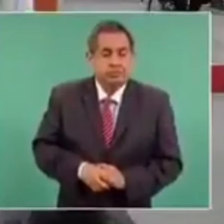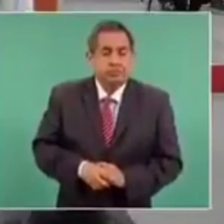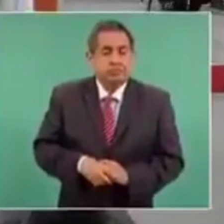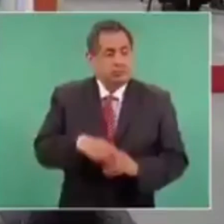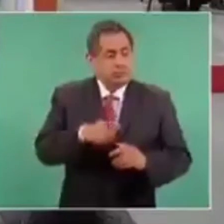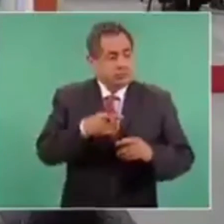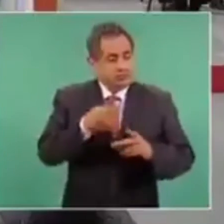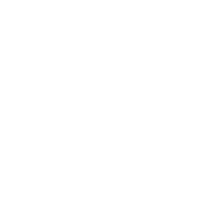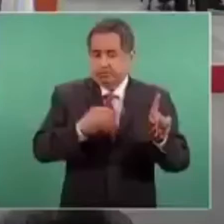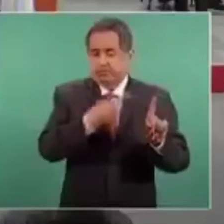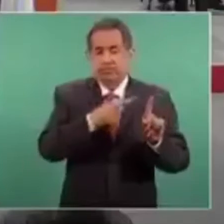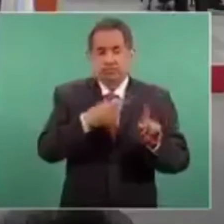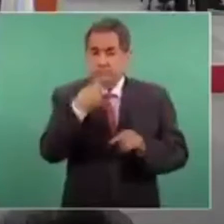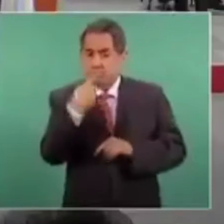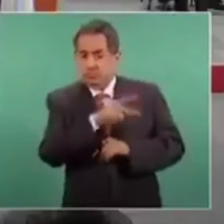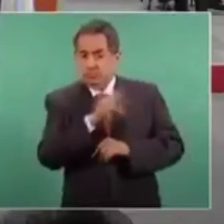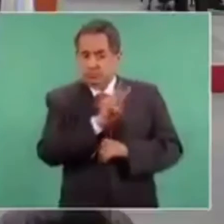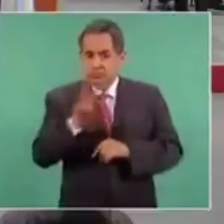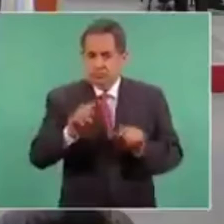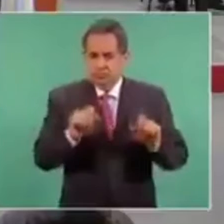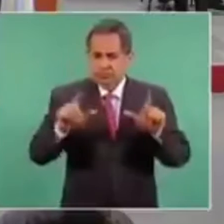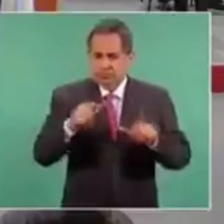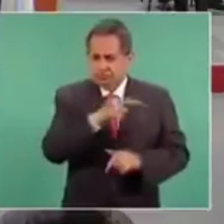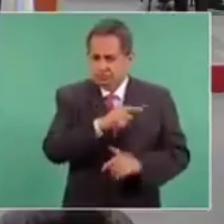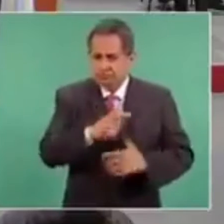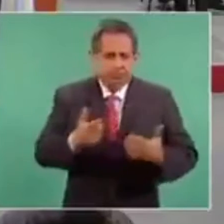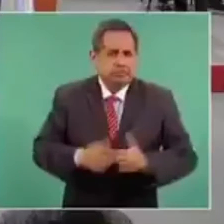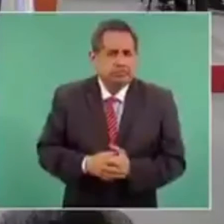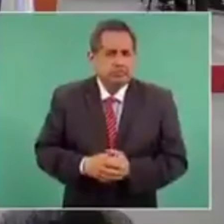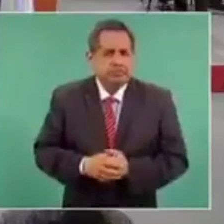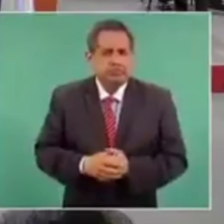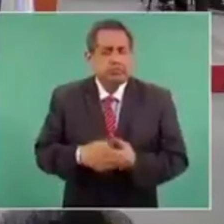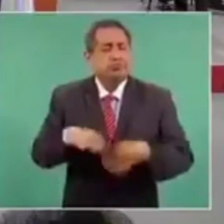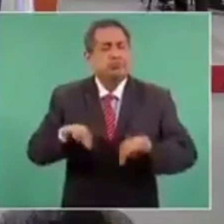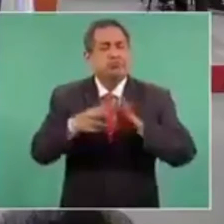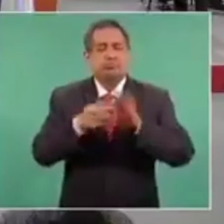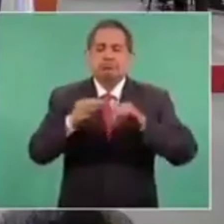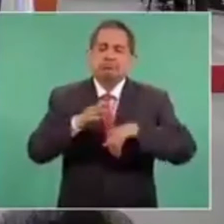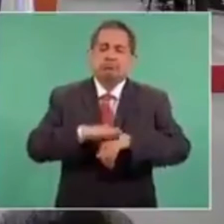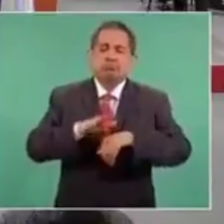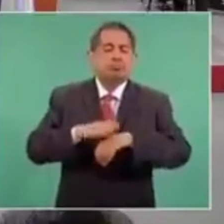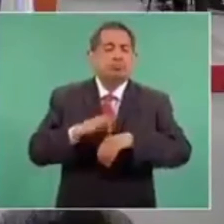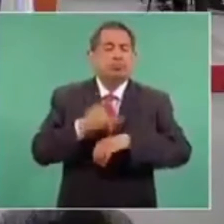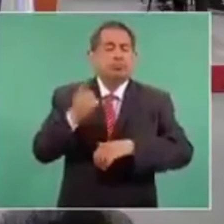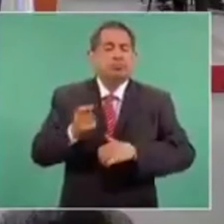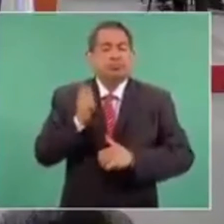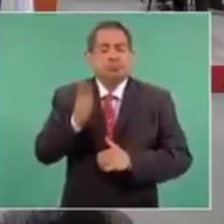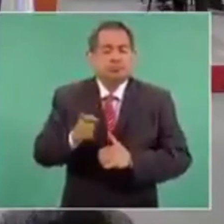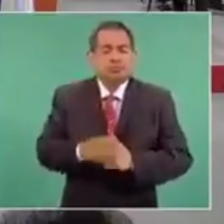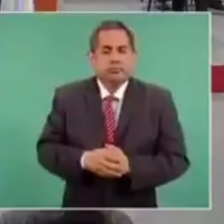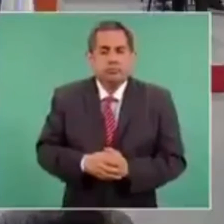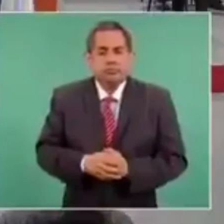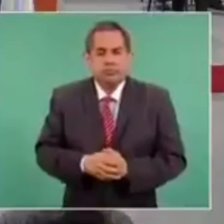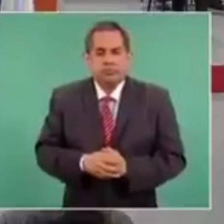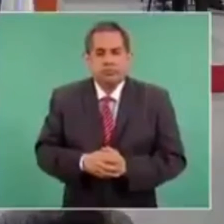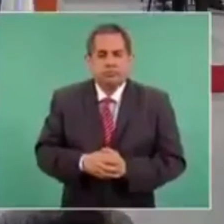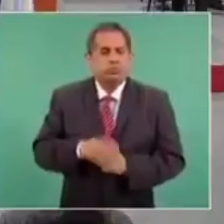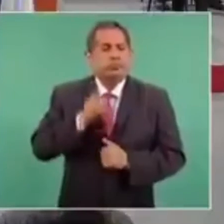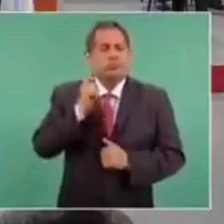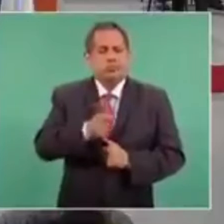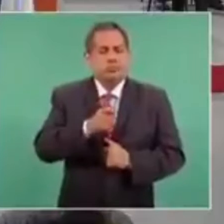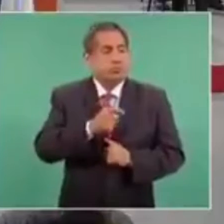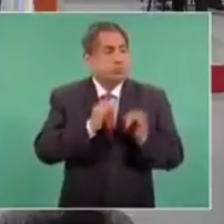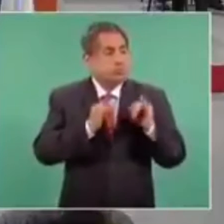entra Calderón. Esto es importante porque no son solo